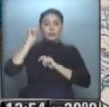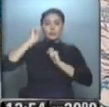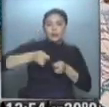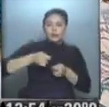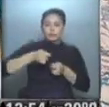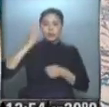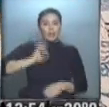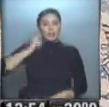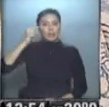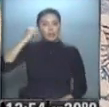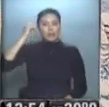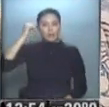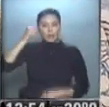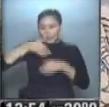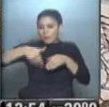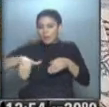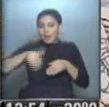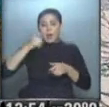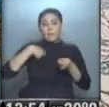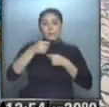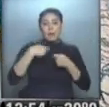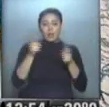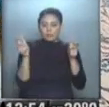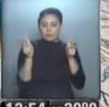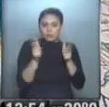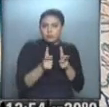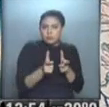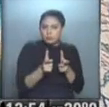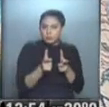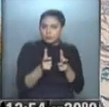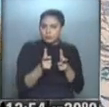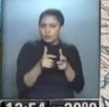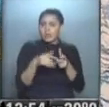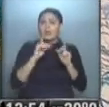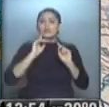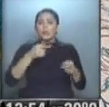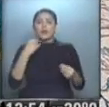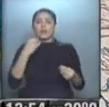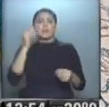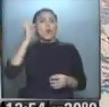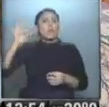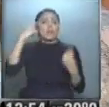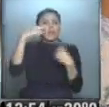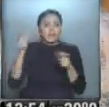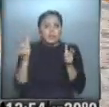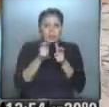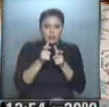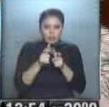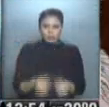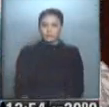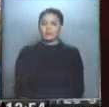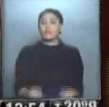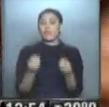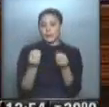final de los 90, simplemente el mercado se había reducido aún más, no en su rentabilidad, sino en las voces que se escuchaban. Muy